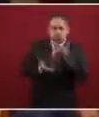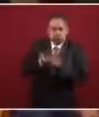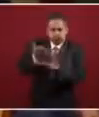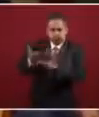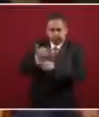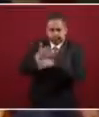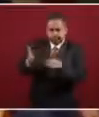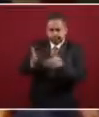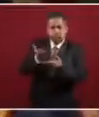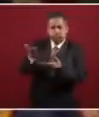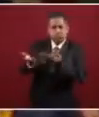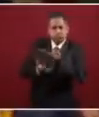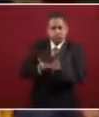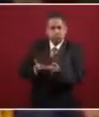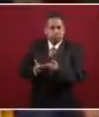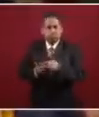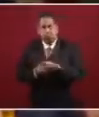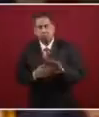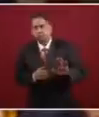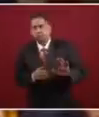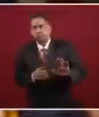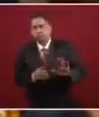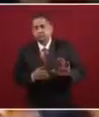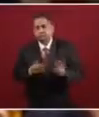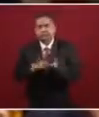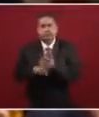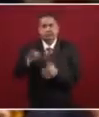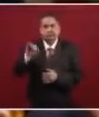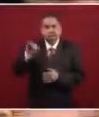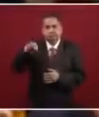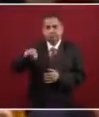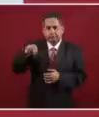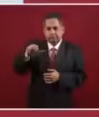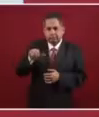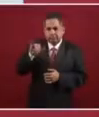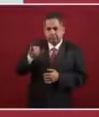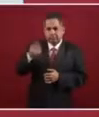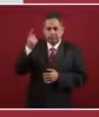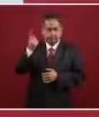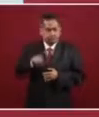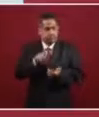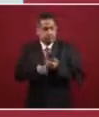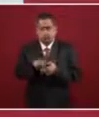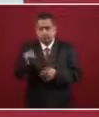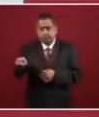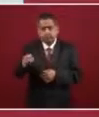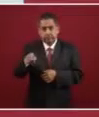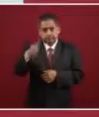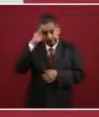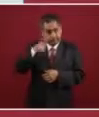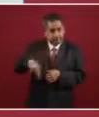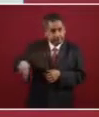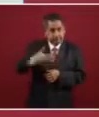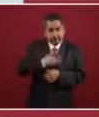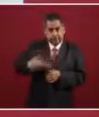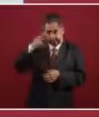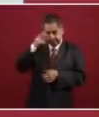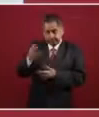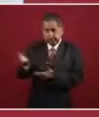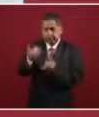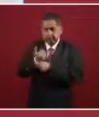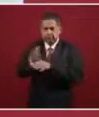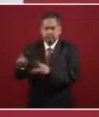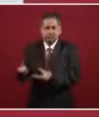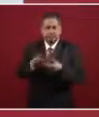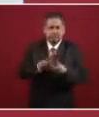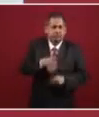que incluso llegan el INAI ya ordena, instruye a la Presidencia de la República a entregar la información y no